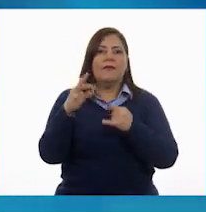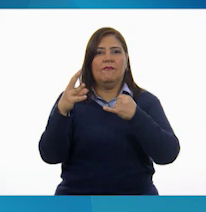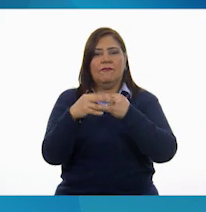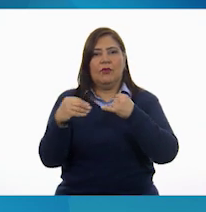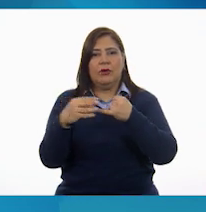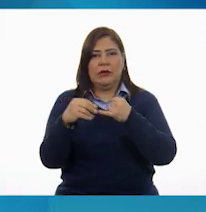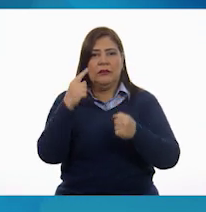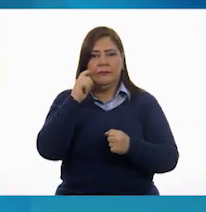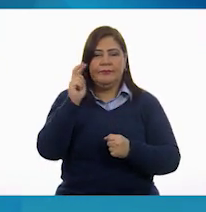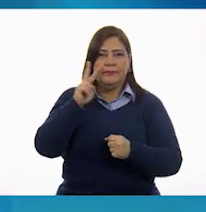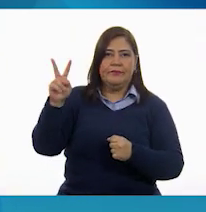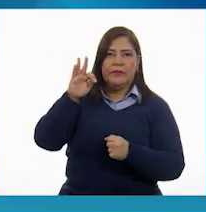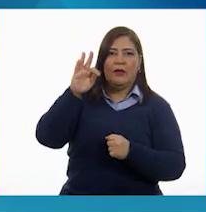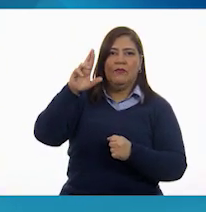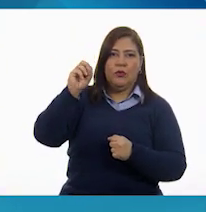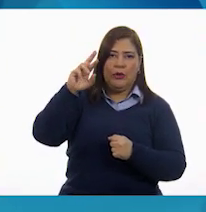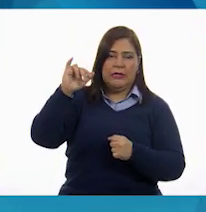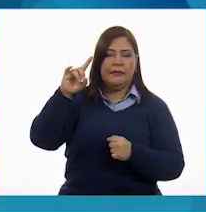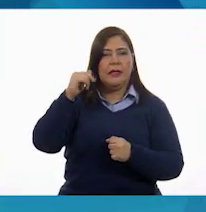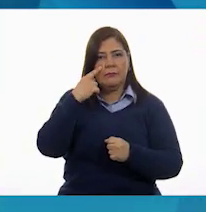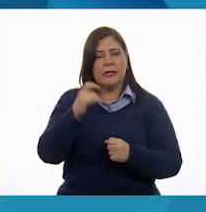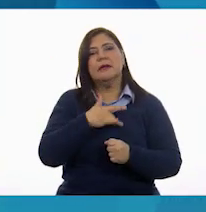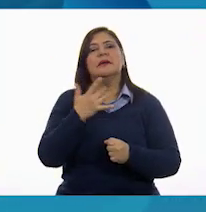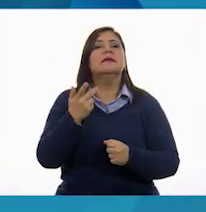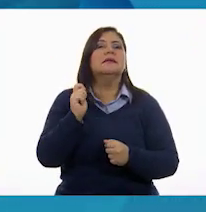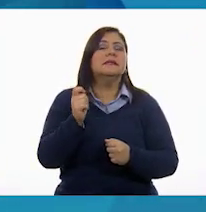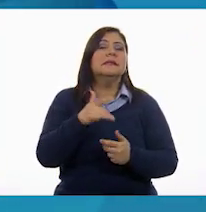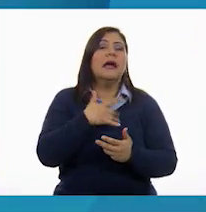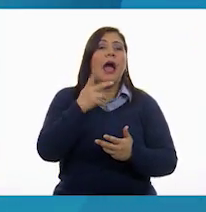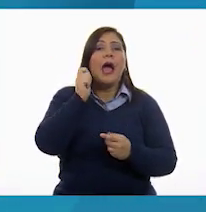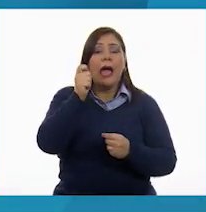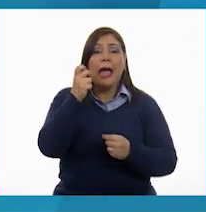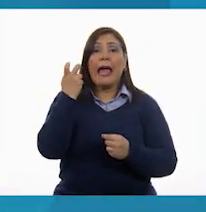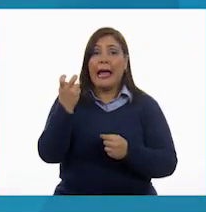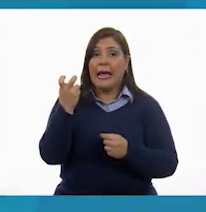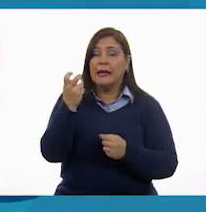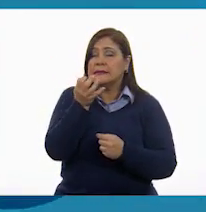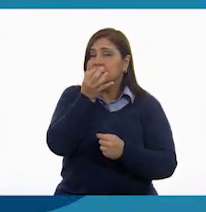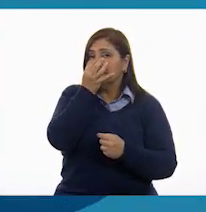está rodeado ese mar, y como está rodeado